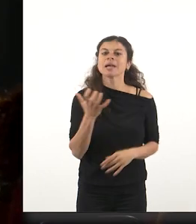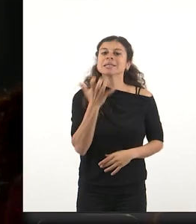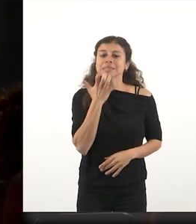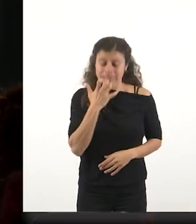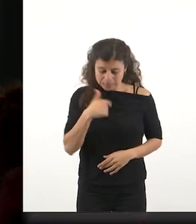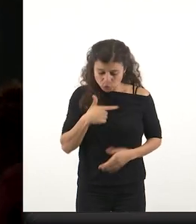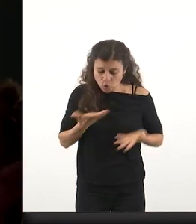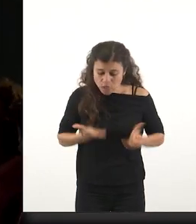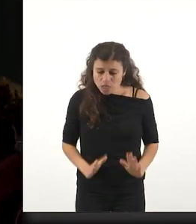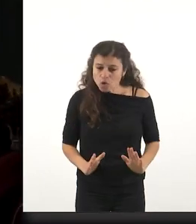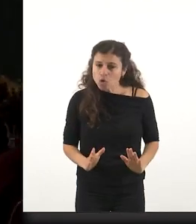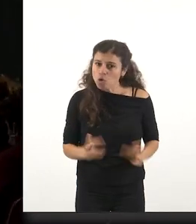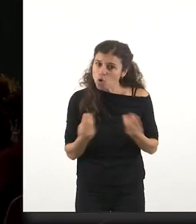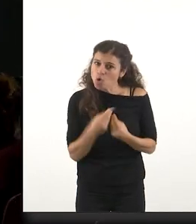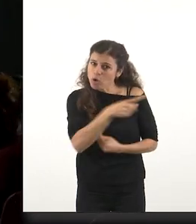gracias.